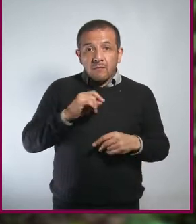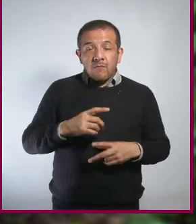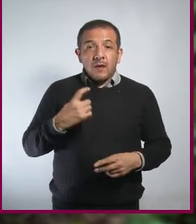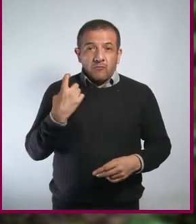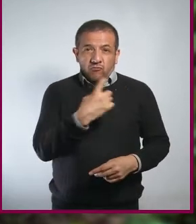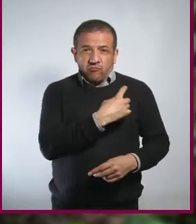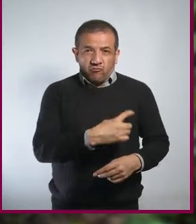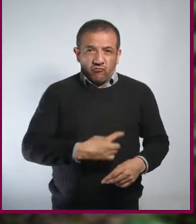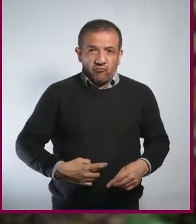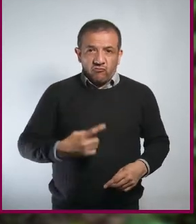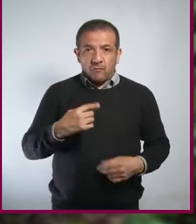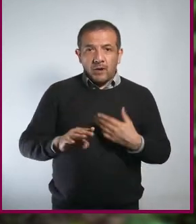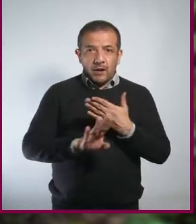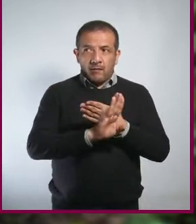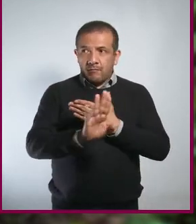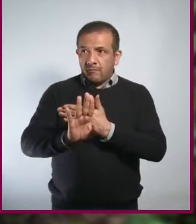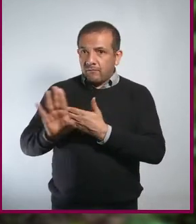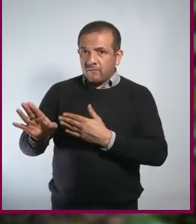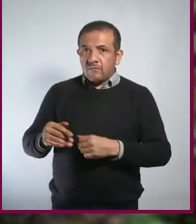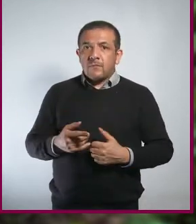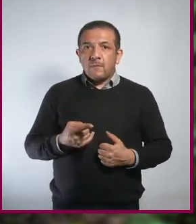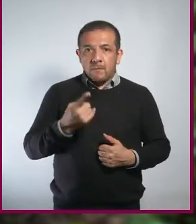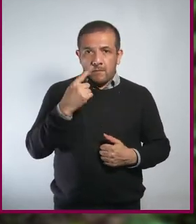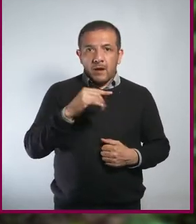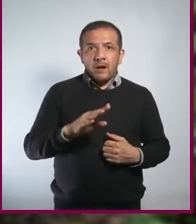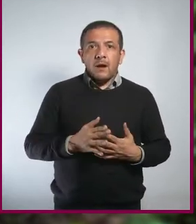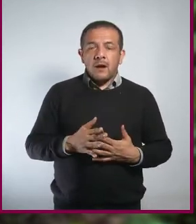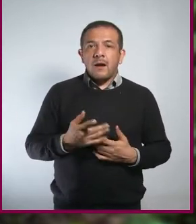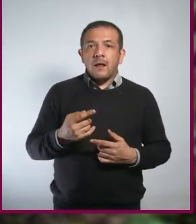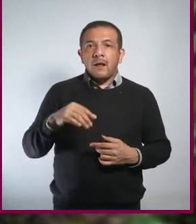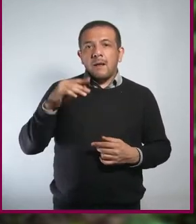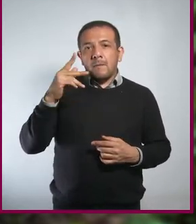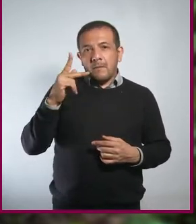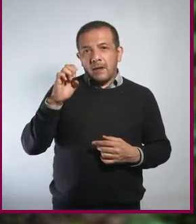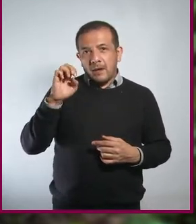Los repelentes que contienen la sustancia permetrina